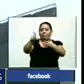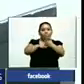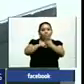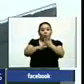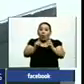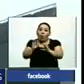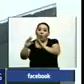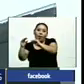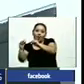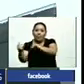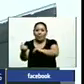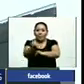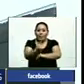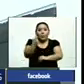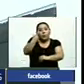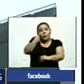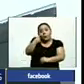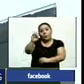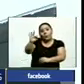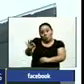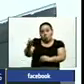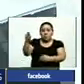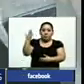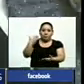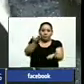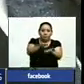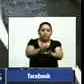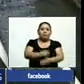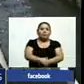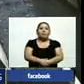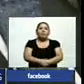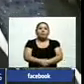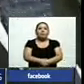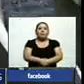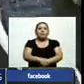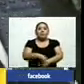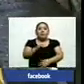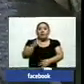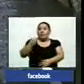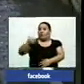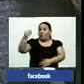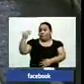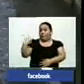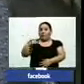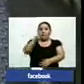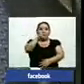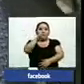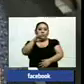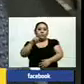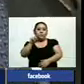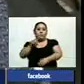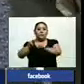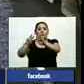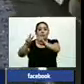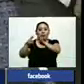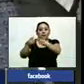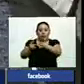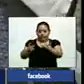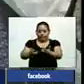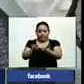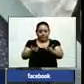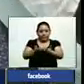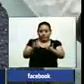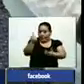prohibido acercarse a los testigos que el Ministerio Público presentó. Básicamente en el año 2017 se realizaron